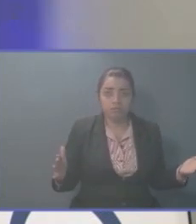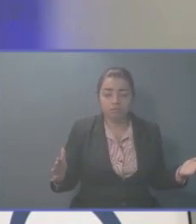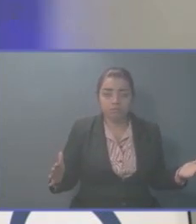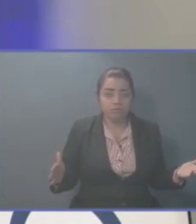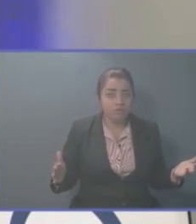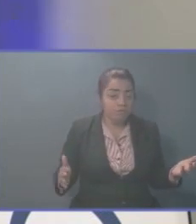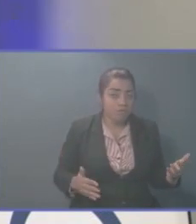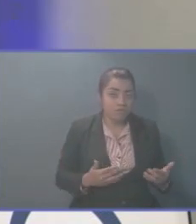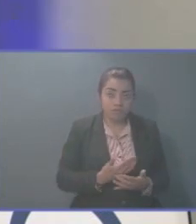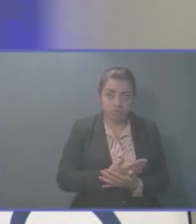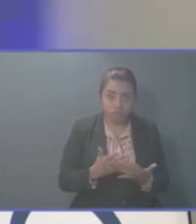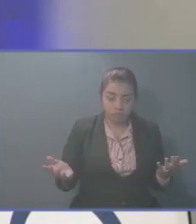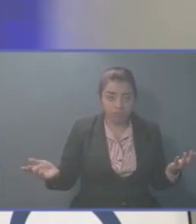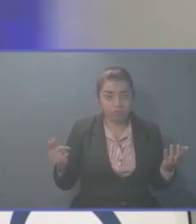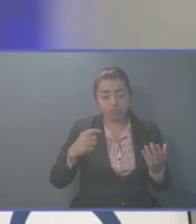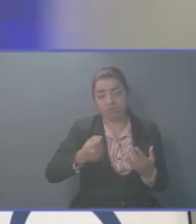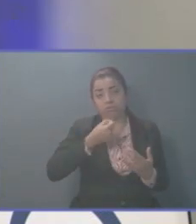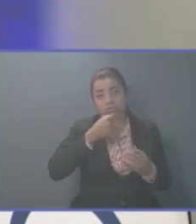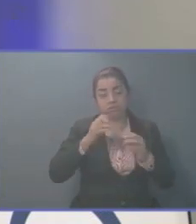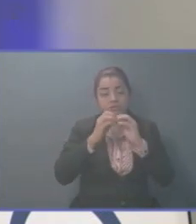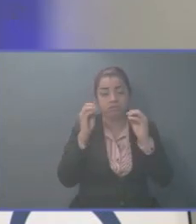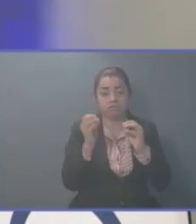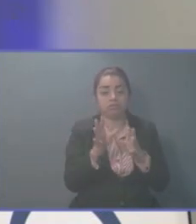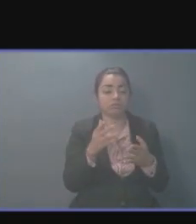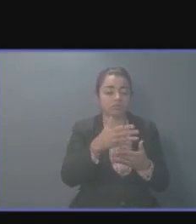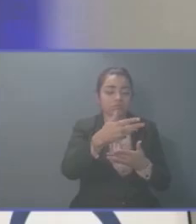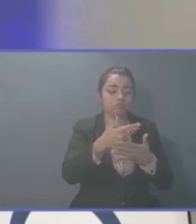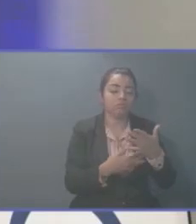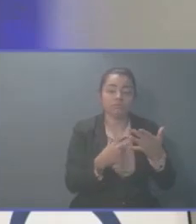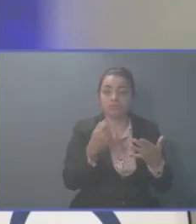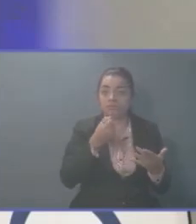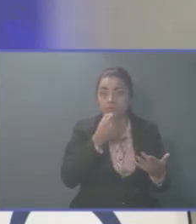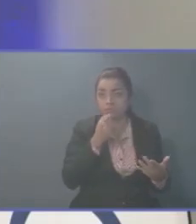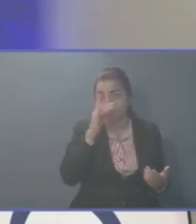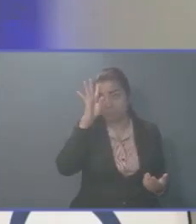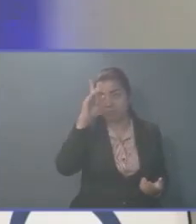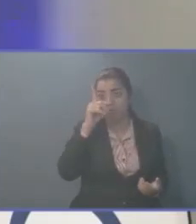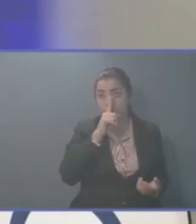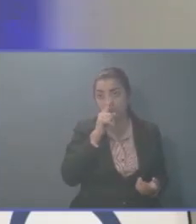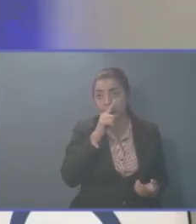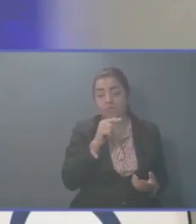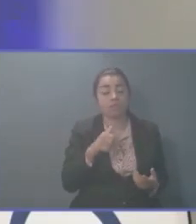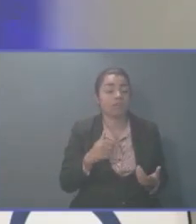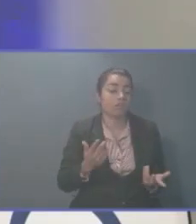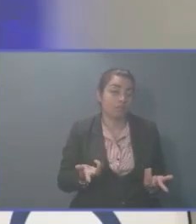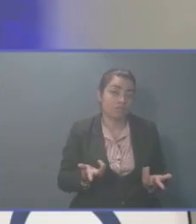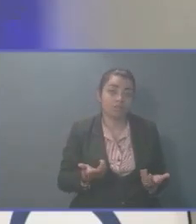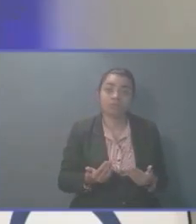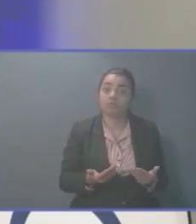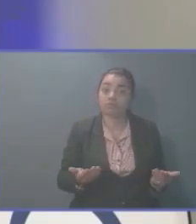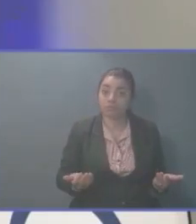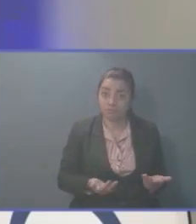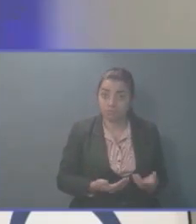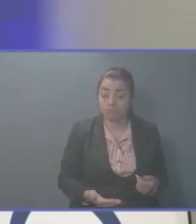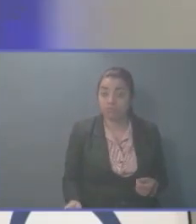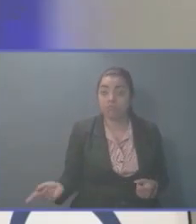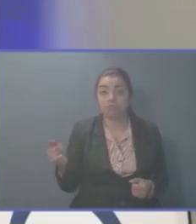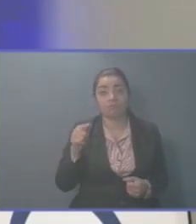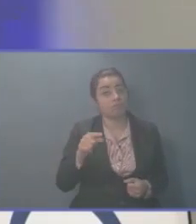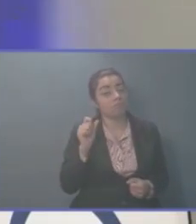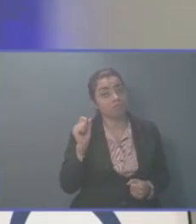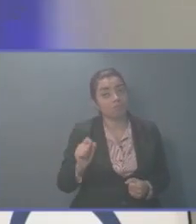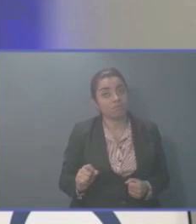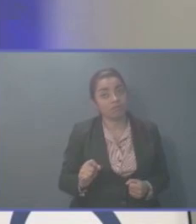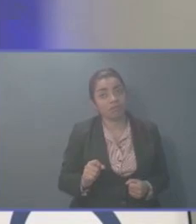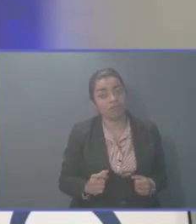de página que genera justamente noticias falsas para crear este tipo de percepciones. Entonces, puede ser que sea